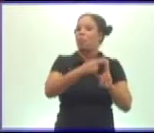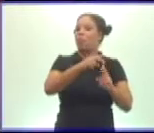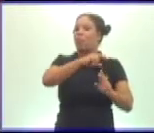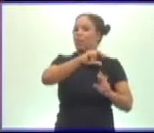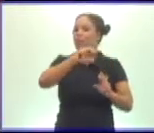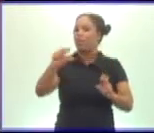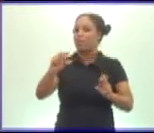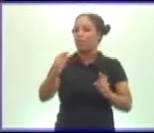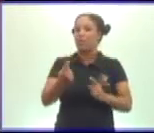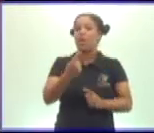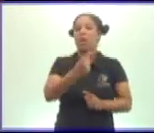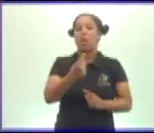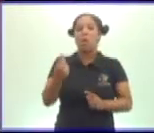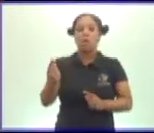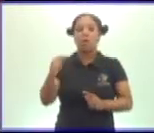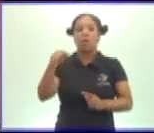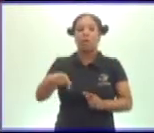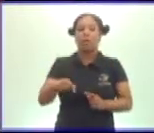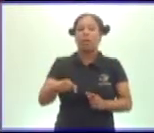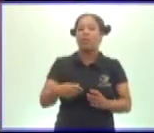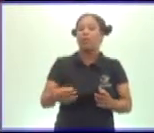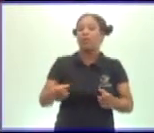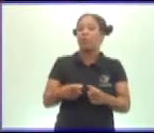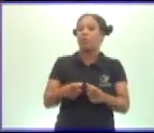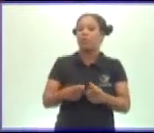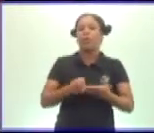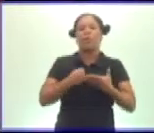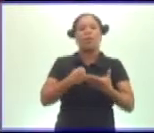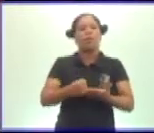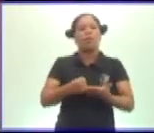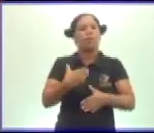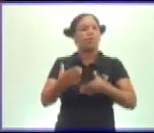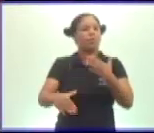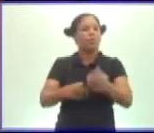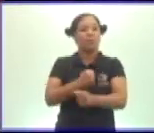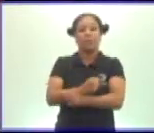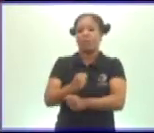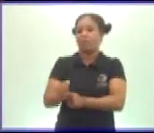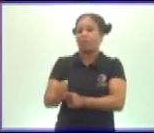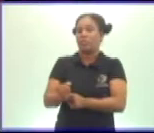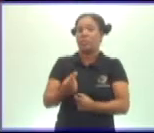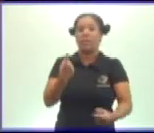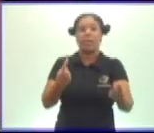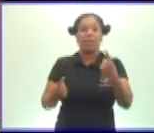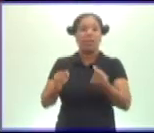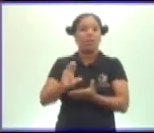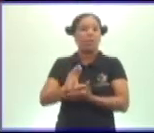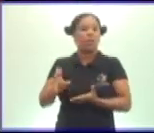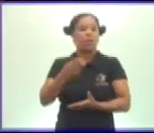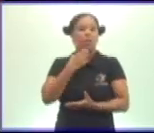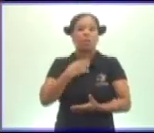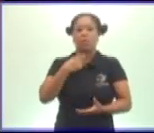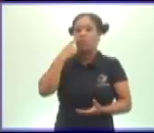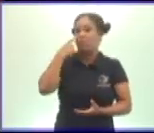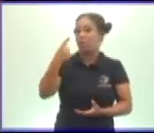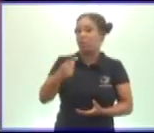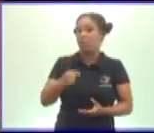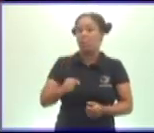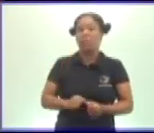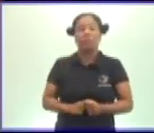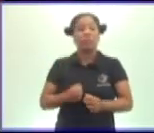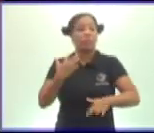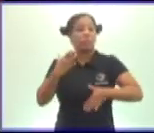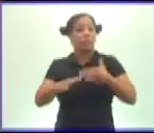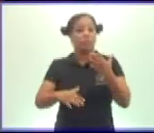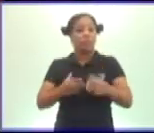unidades para apoyar el proceso docente educativo en cada una de las escuelas. Como ustedes conocen, pues por el problema